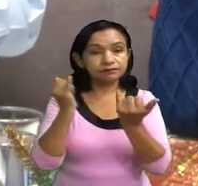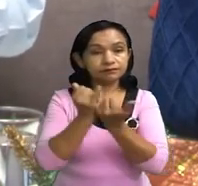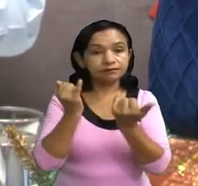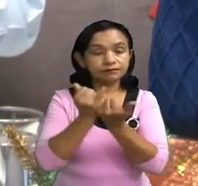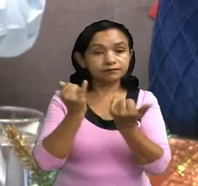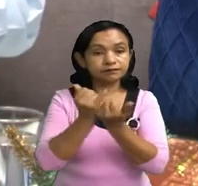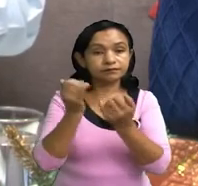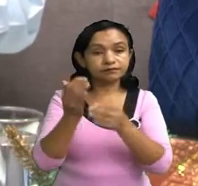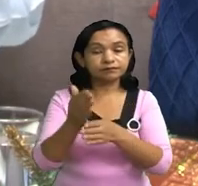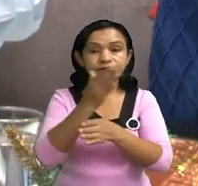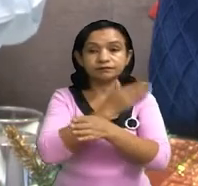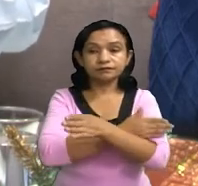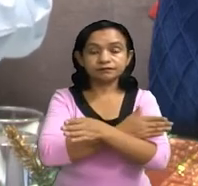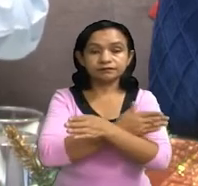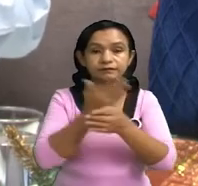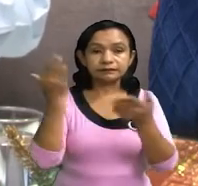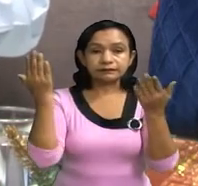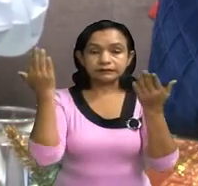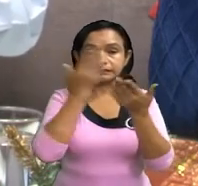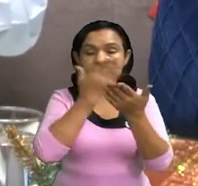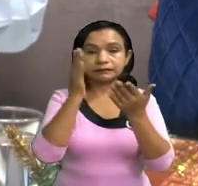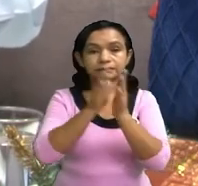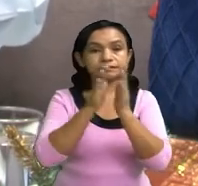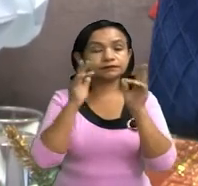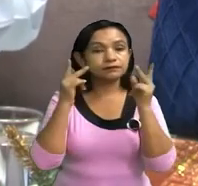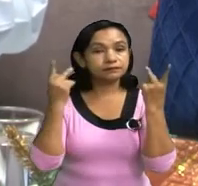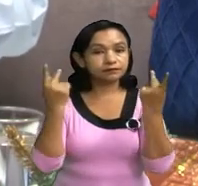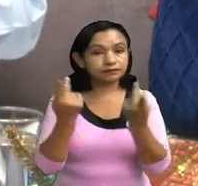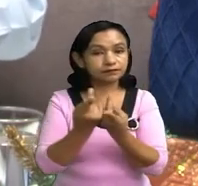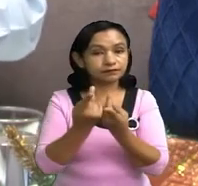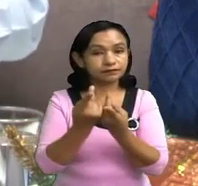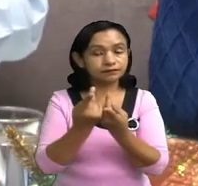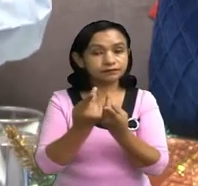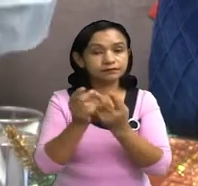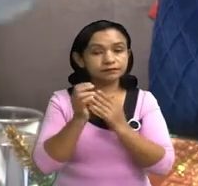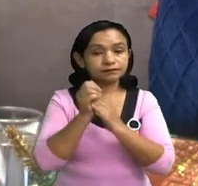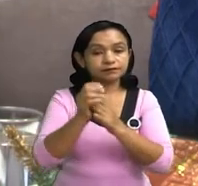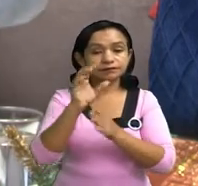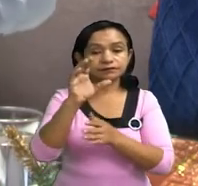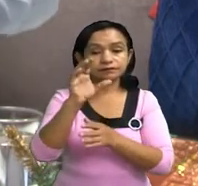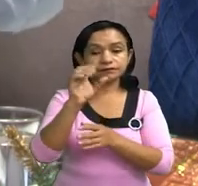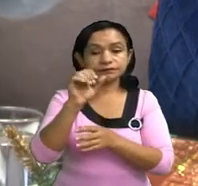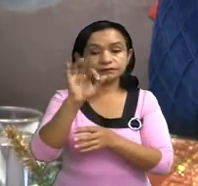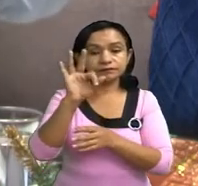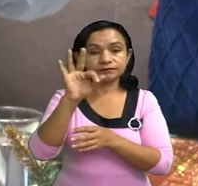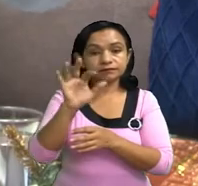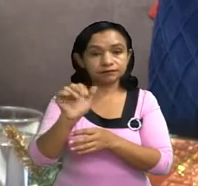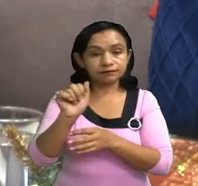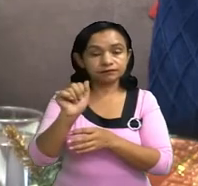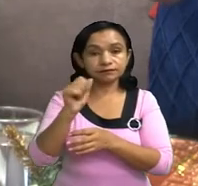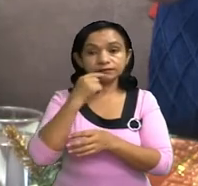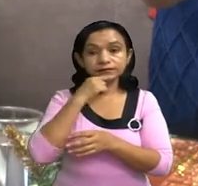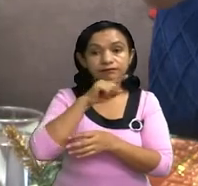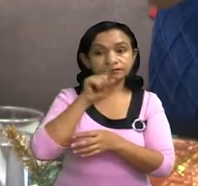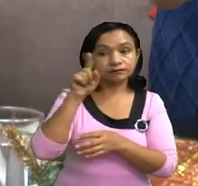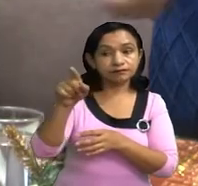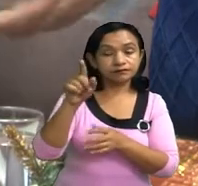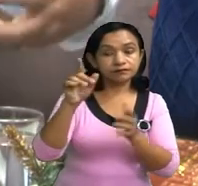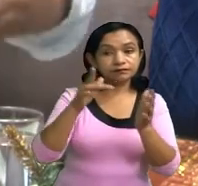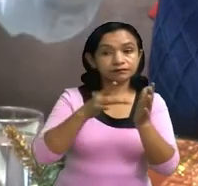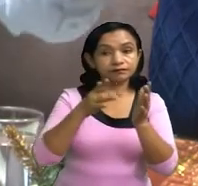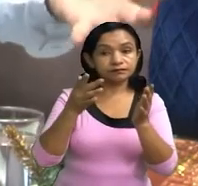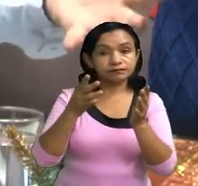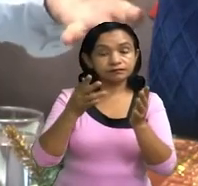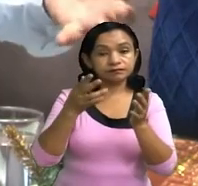ese momento era de oscurana para el pueblo y que estaba dirigida por Caifás, y Caifás fue el que lo condenó y los